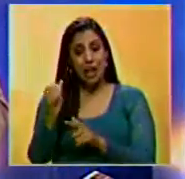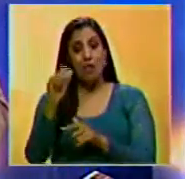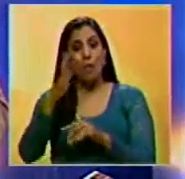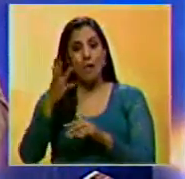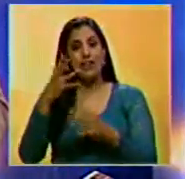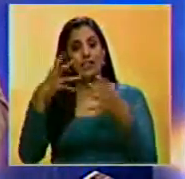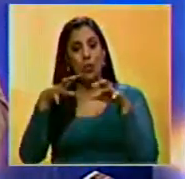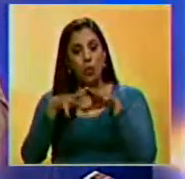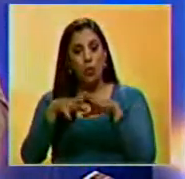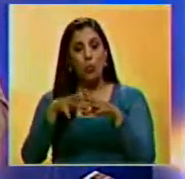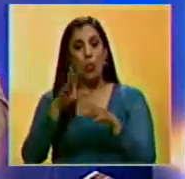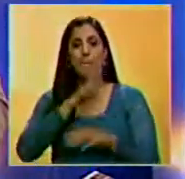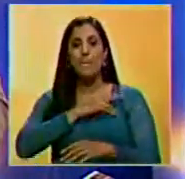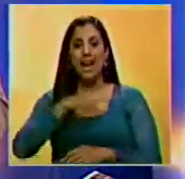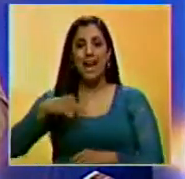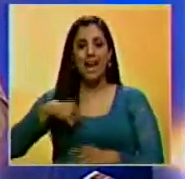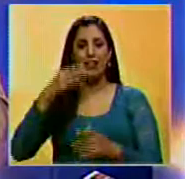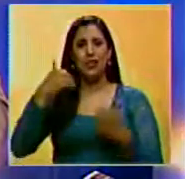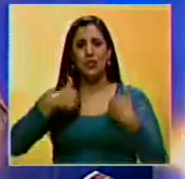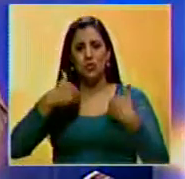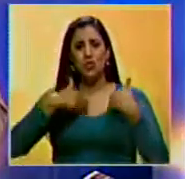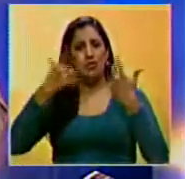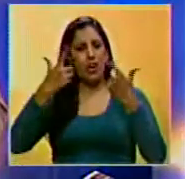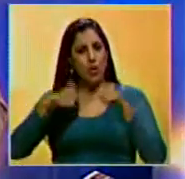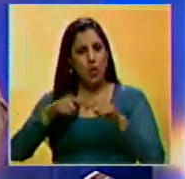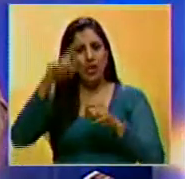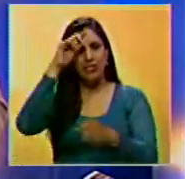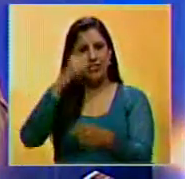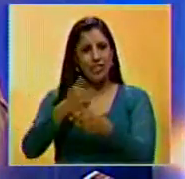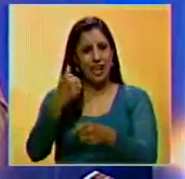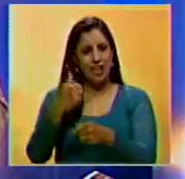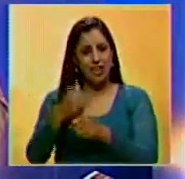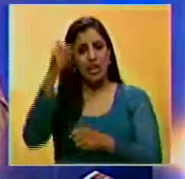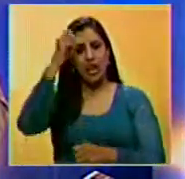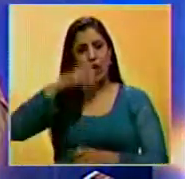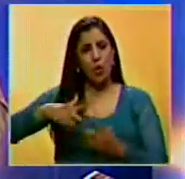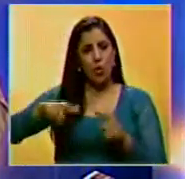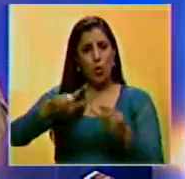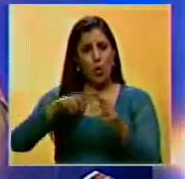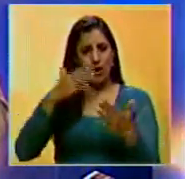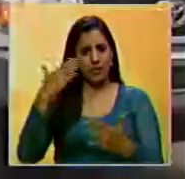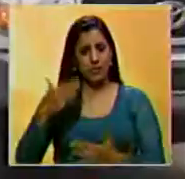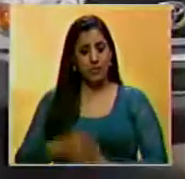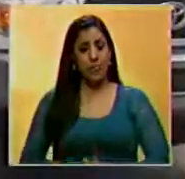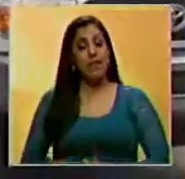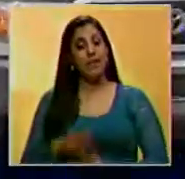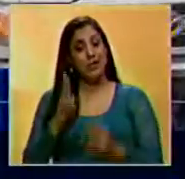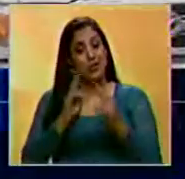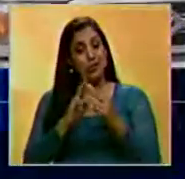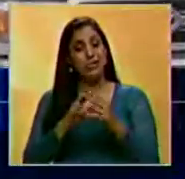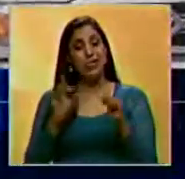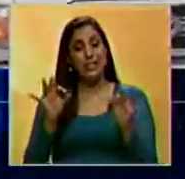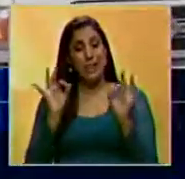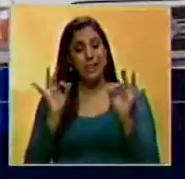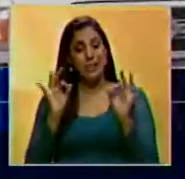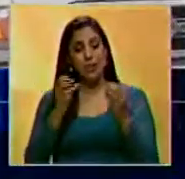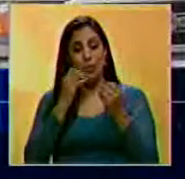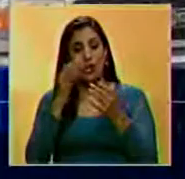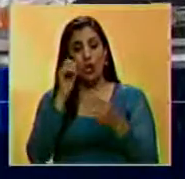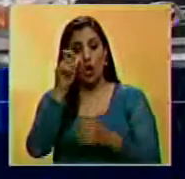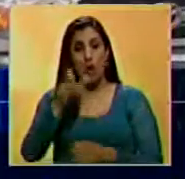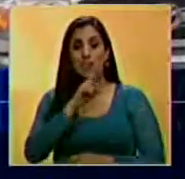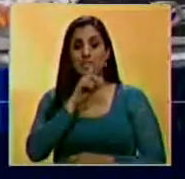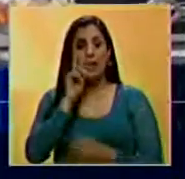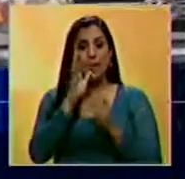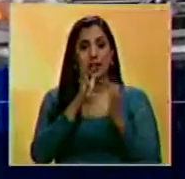integrantes de bandas delictivas que mantienen asustados a los trabajadores en la población de parma na se conoció de manera extraoficial que jesús